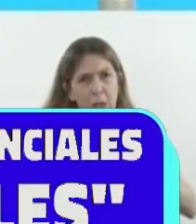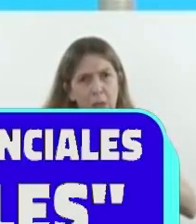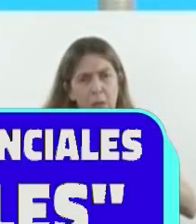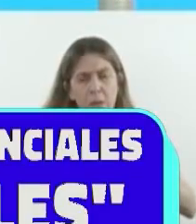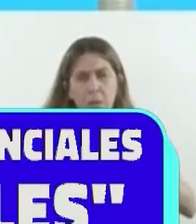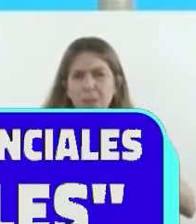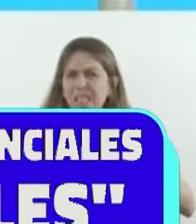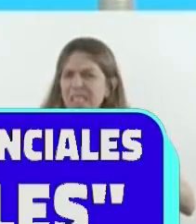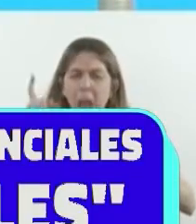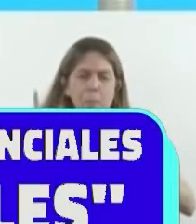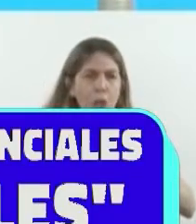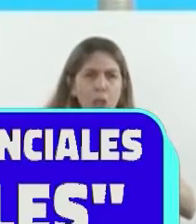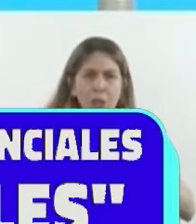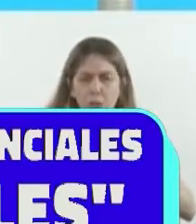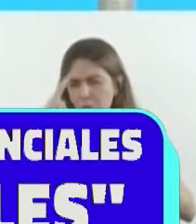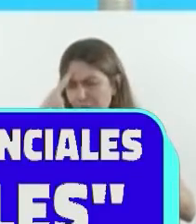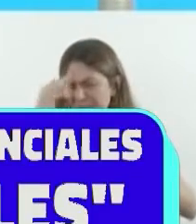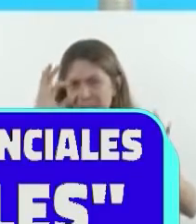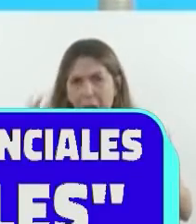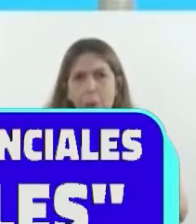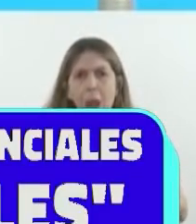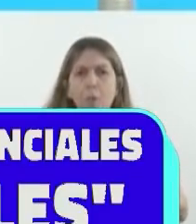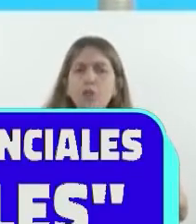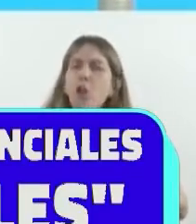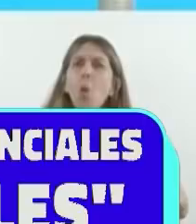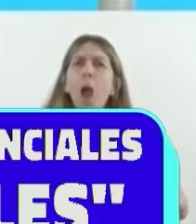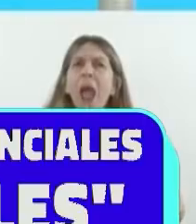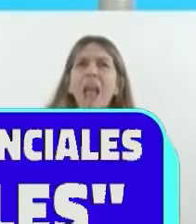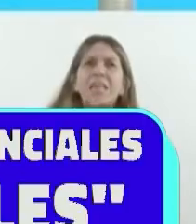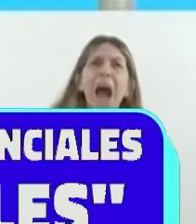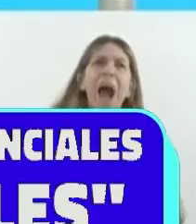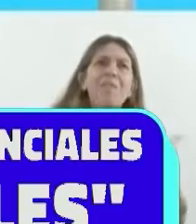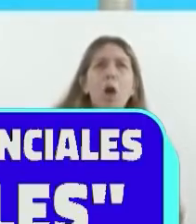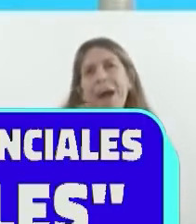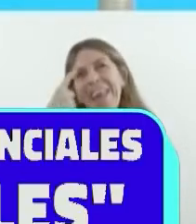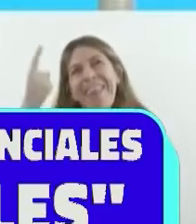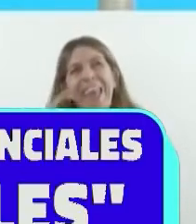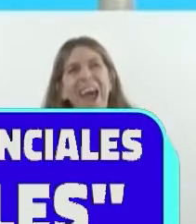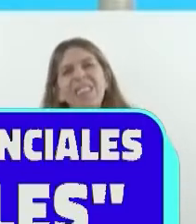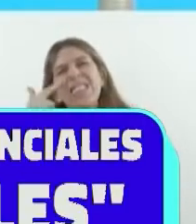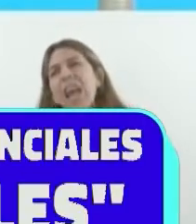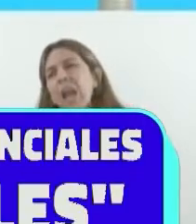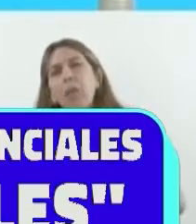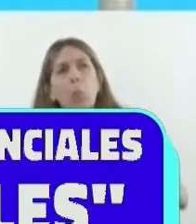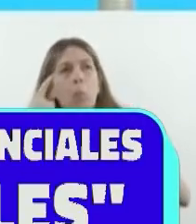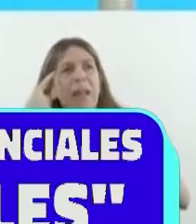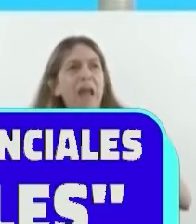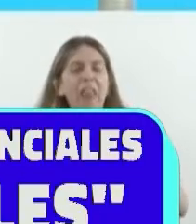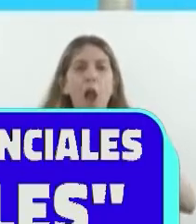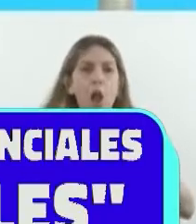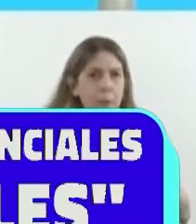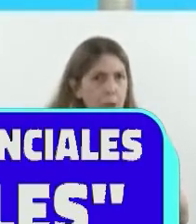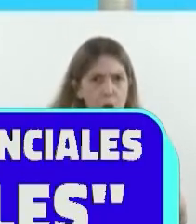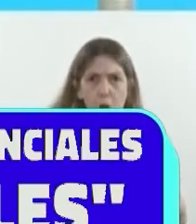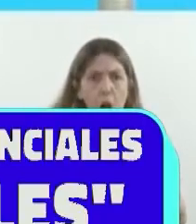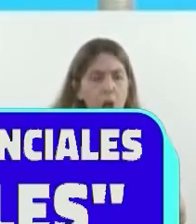absoluta convicción de que no son medidas ni antojadizas ni improvisadas y que tienen que ver con el